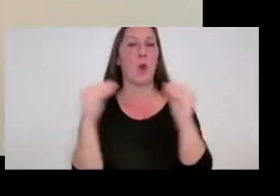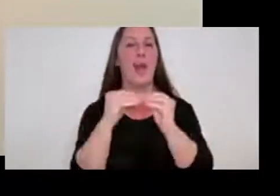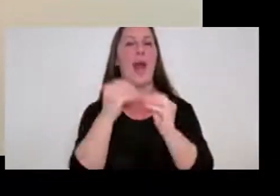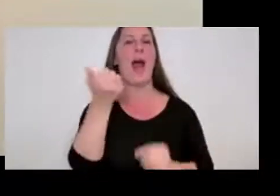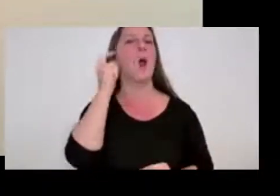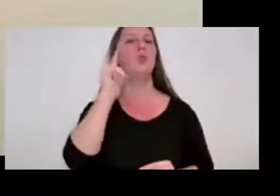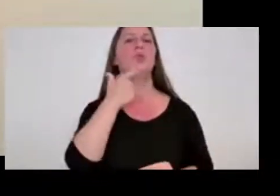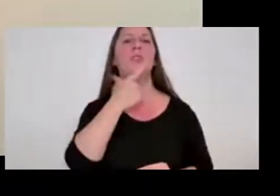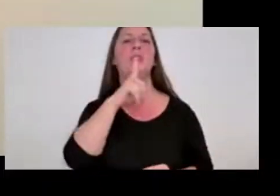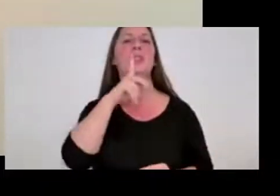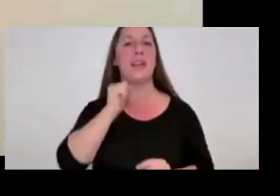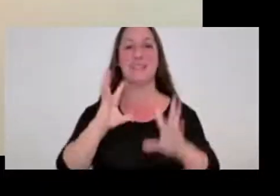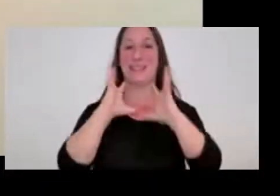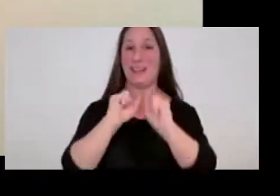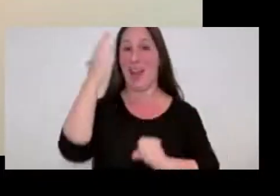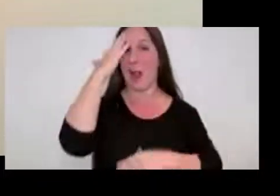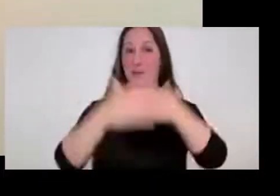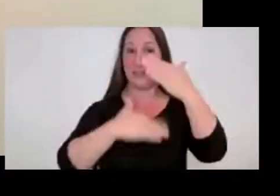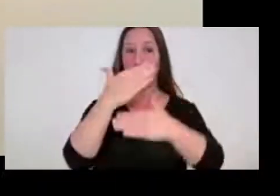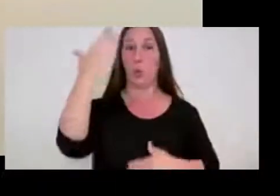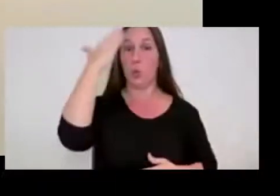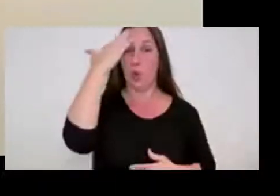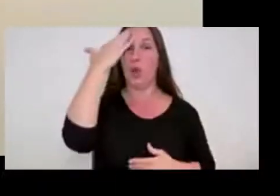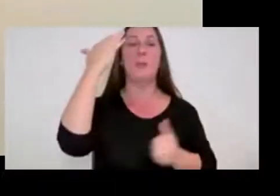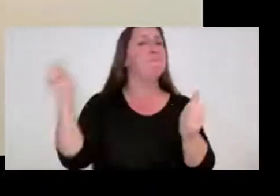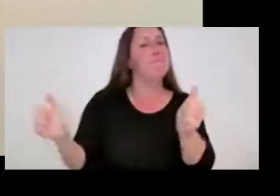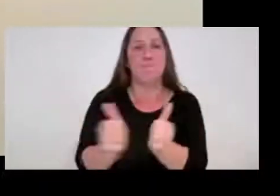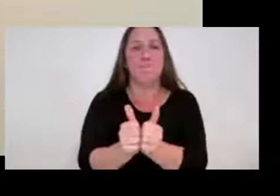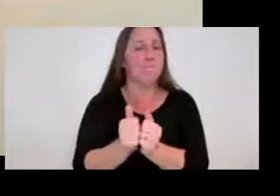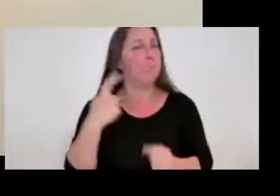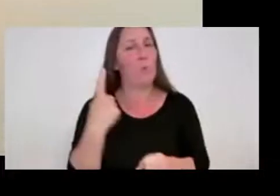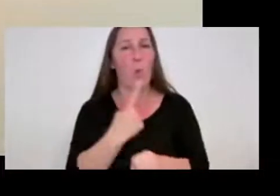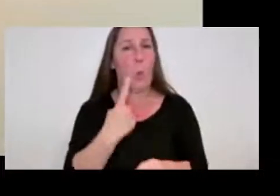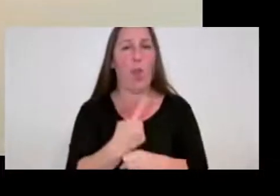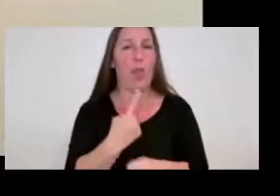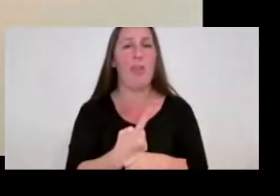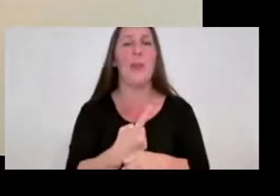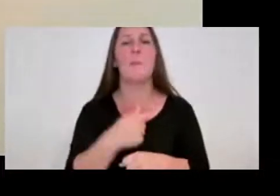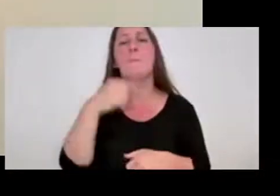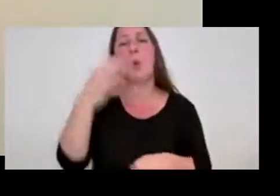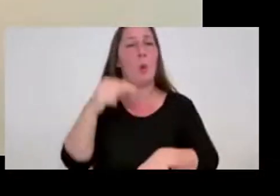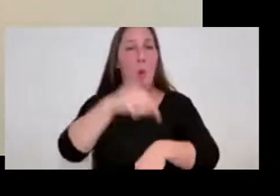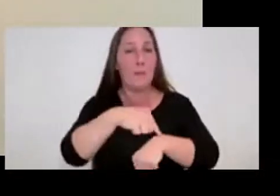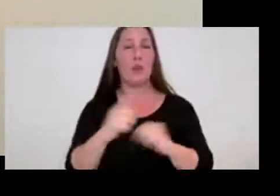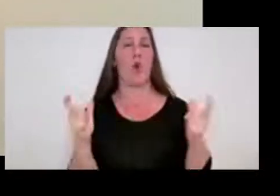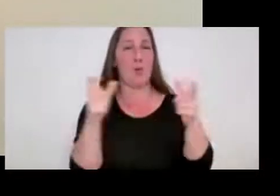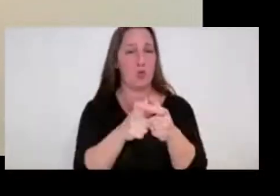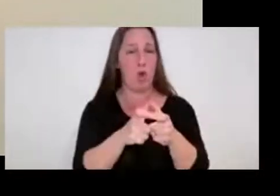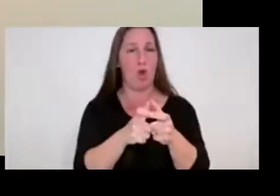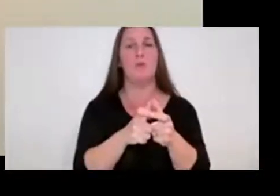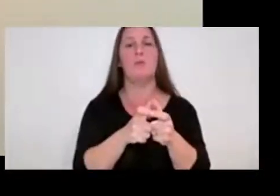nuestra secretaria de Capacitación y Cultura, no puede acompañarnos porque se encuentra en una reunión del Consejo de